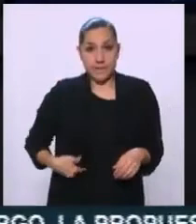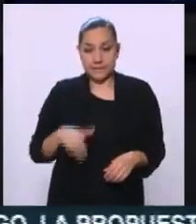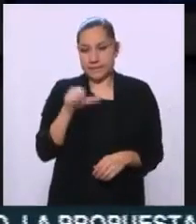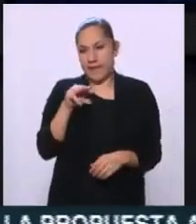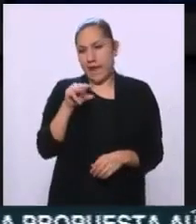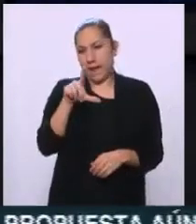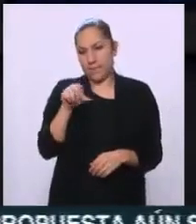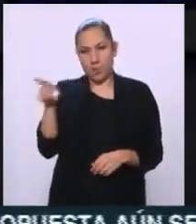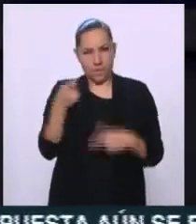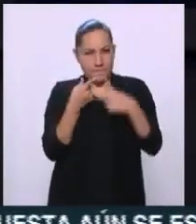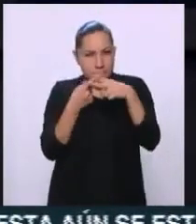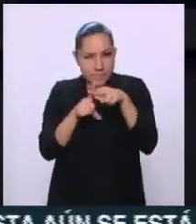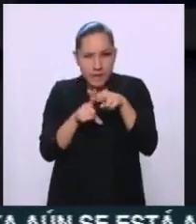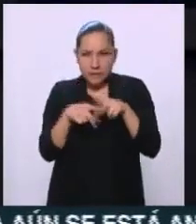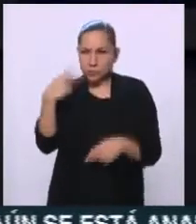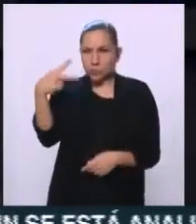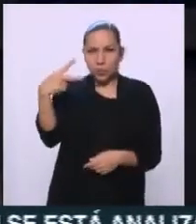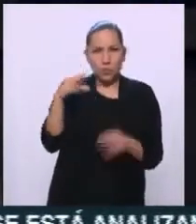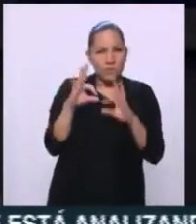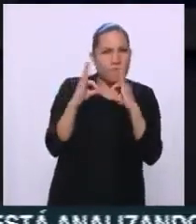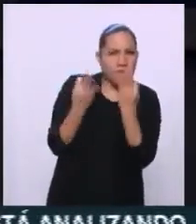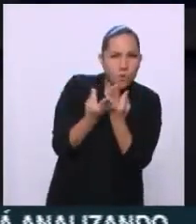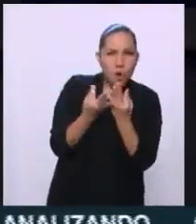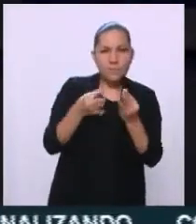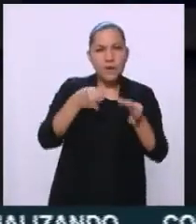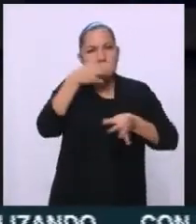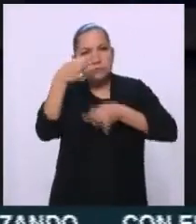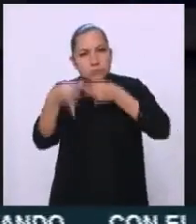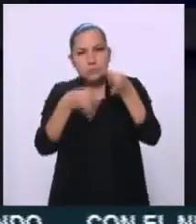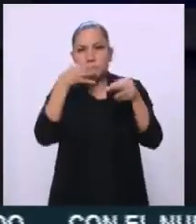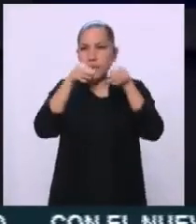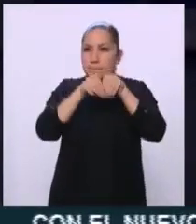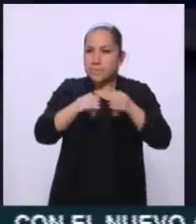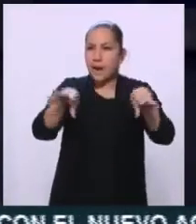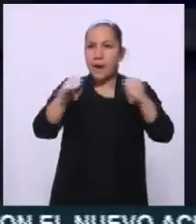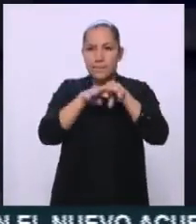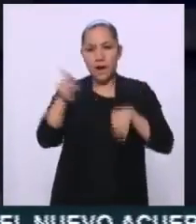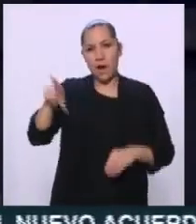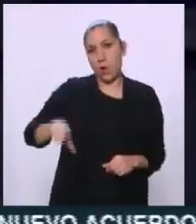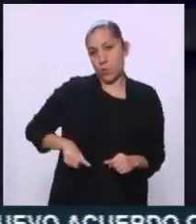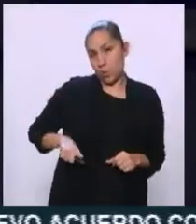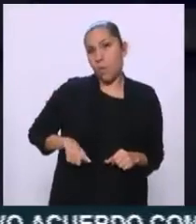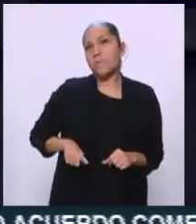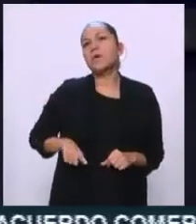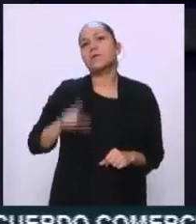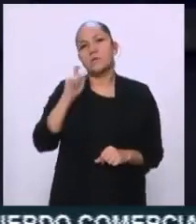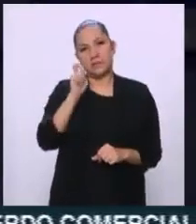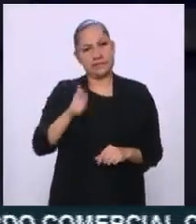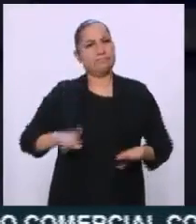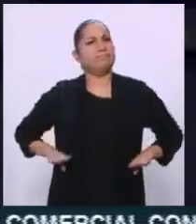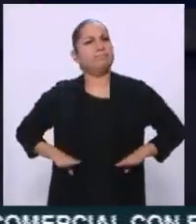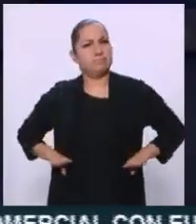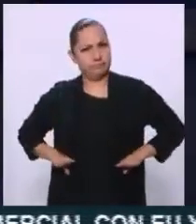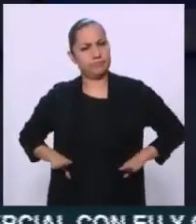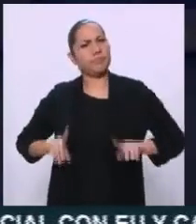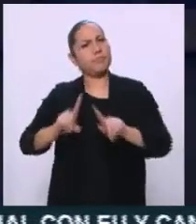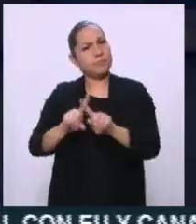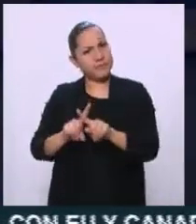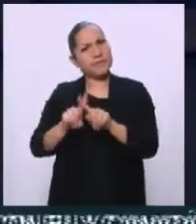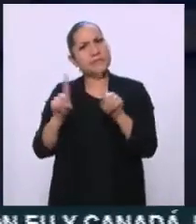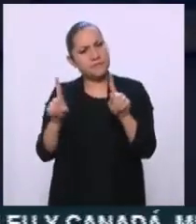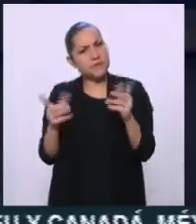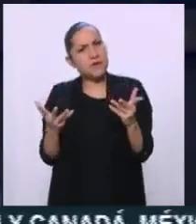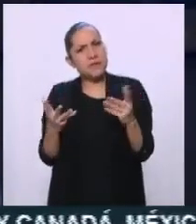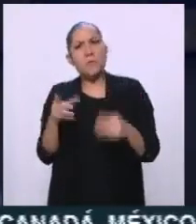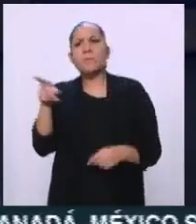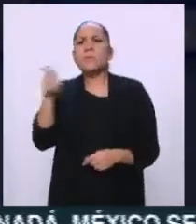de comunicación del gobierno, también cambió el enfoque del gobierno. Entonces, pues, en fin, creo que cambió la